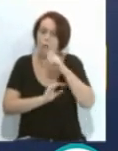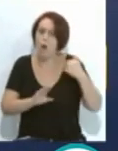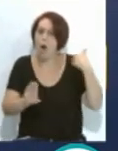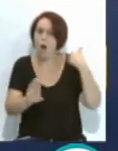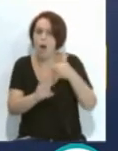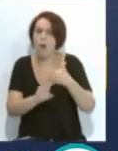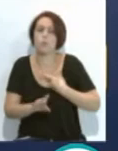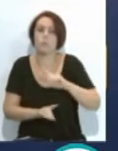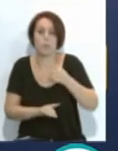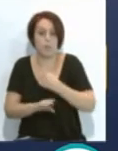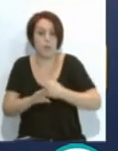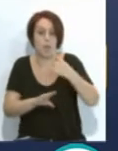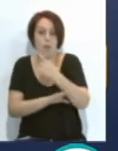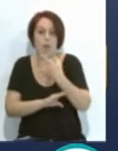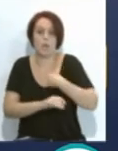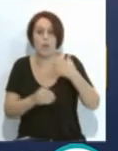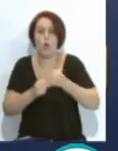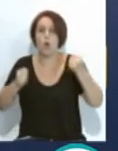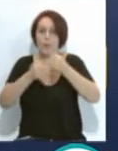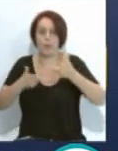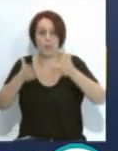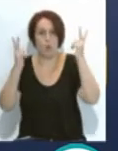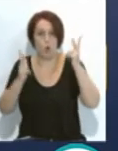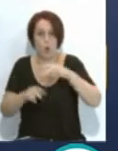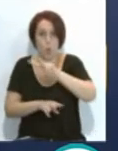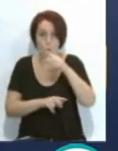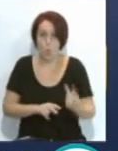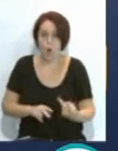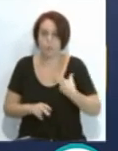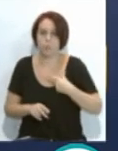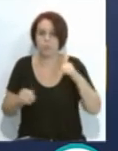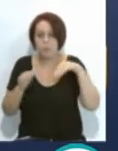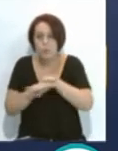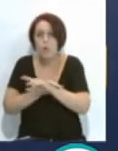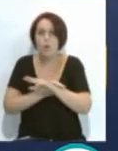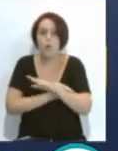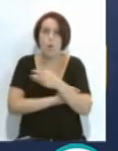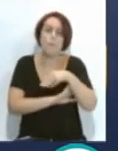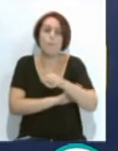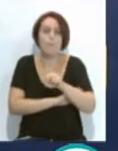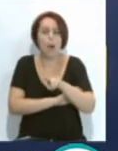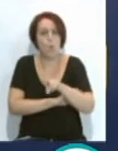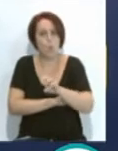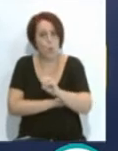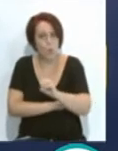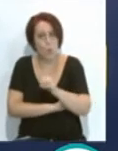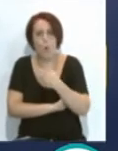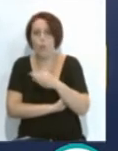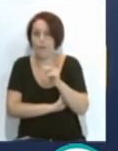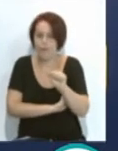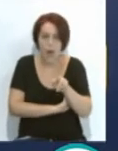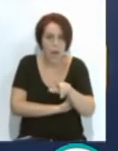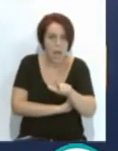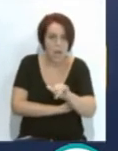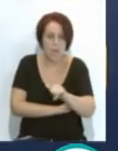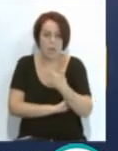en Copa Libertadores en Uruguay. Me quedo con Juan Cala y con Fali y con Marcos Mauro, porque entendemos que pueden dar